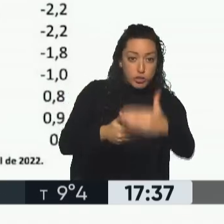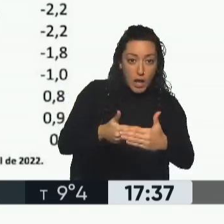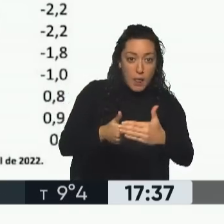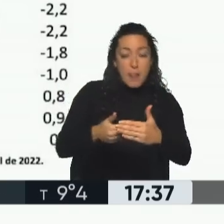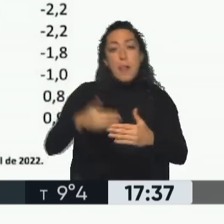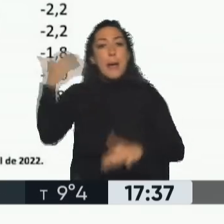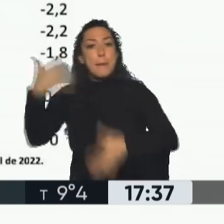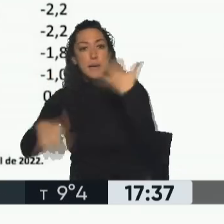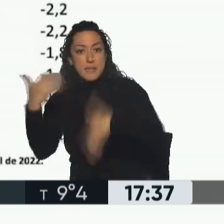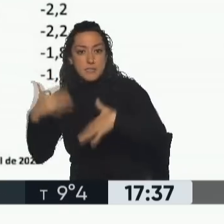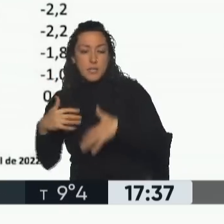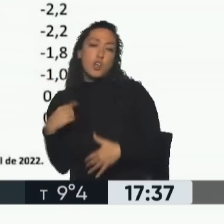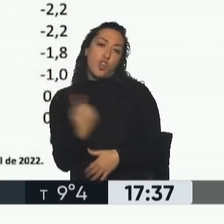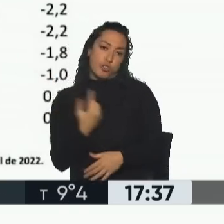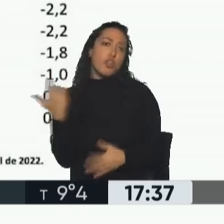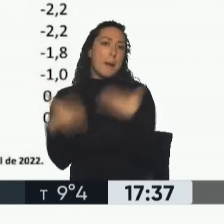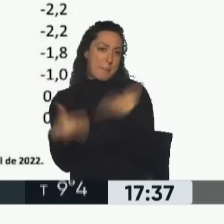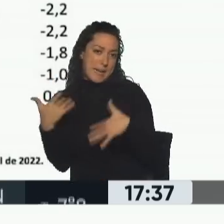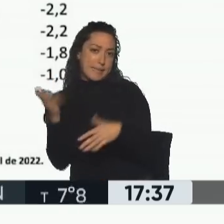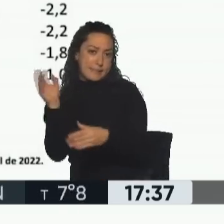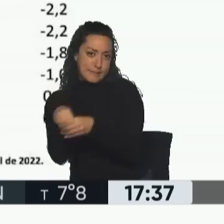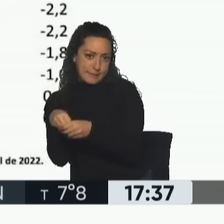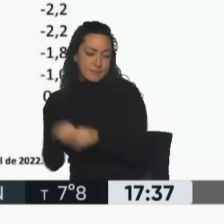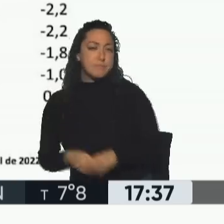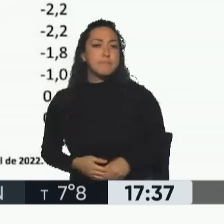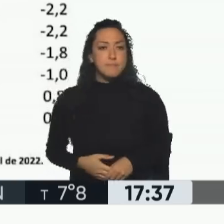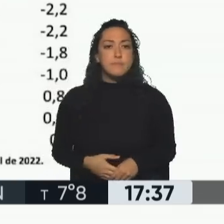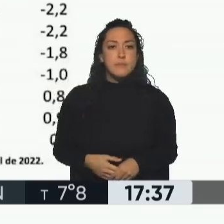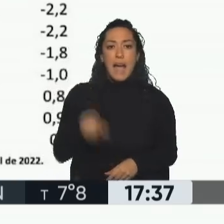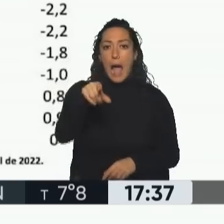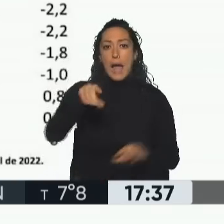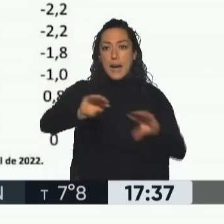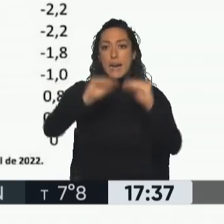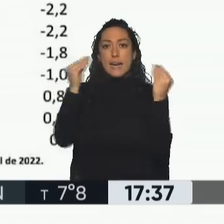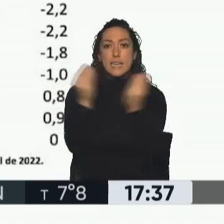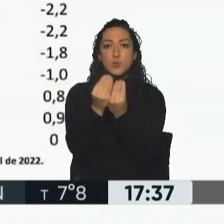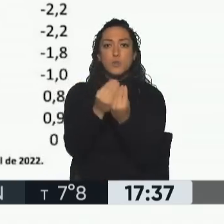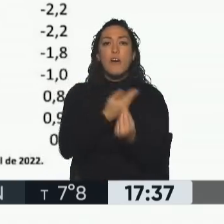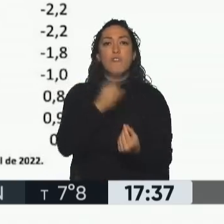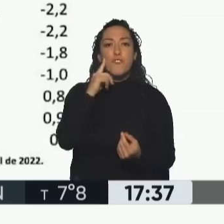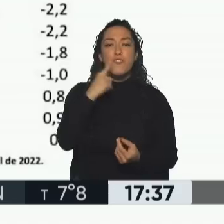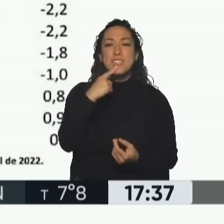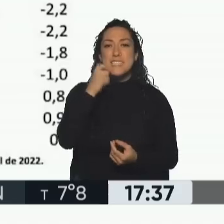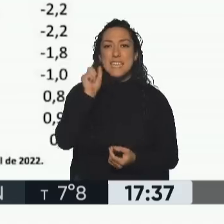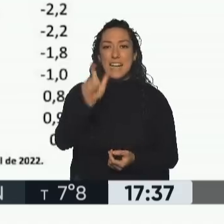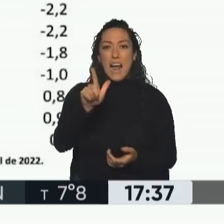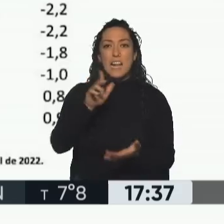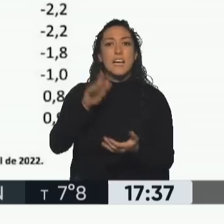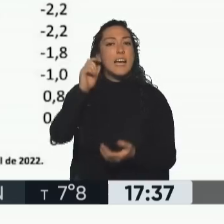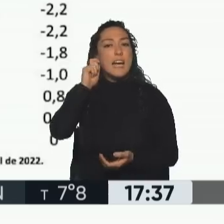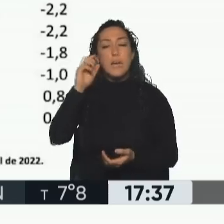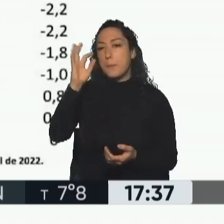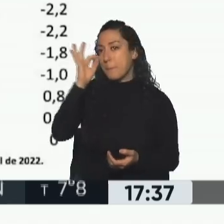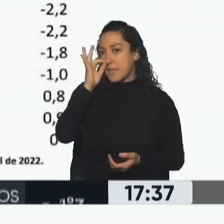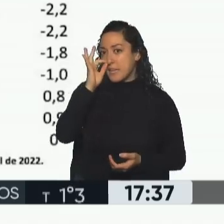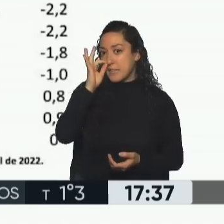y emergentes. Nosotros somos parte de los emergentes. Miren, ahí está el resultado fiscal primario de las economías del G20. Miren